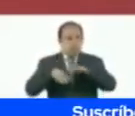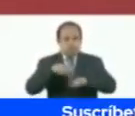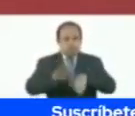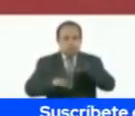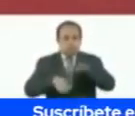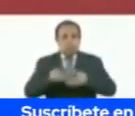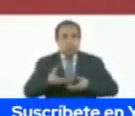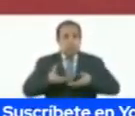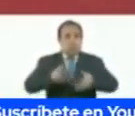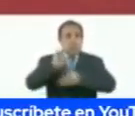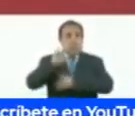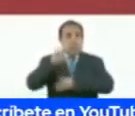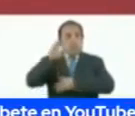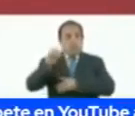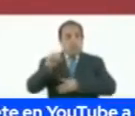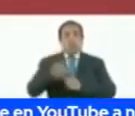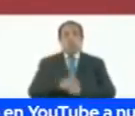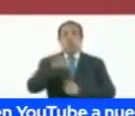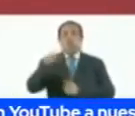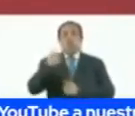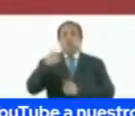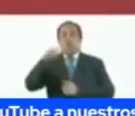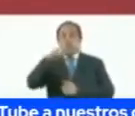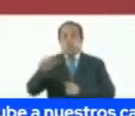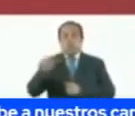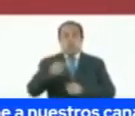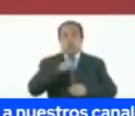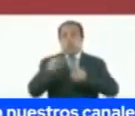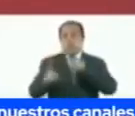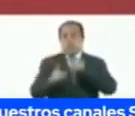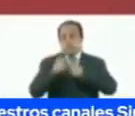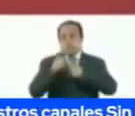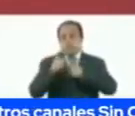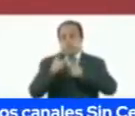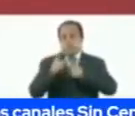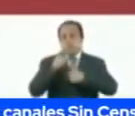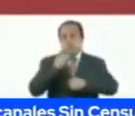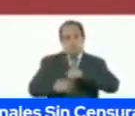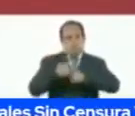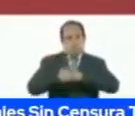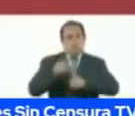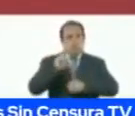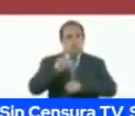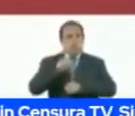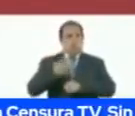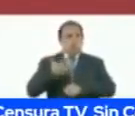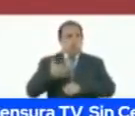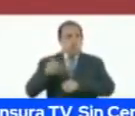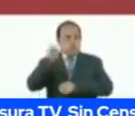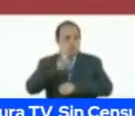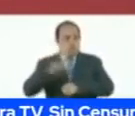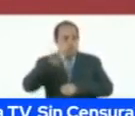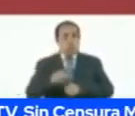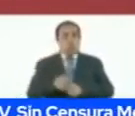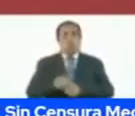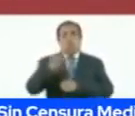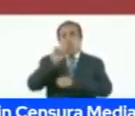la calzada Ignacio Zaragoza, que es muy peligrosa, sobre todo en un domingo de regreso pues en el oriente de la ciudad,